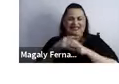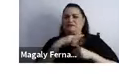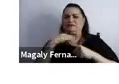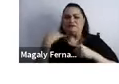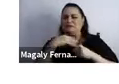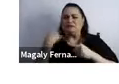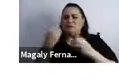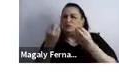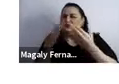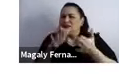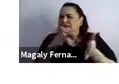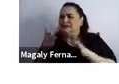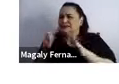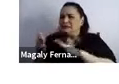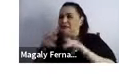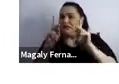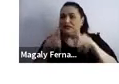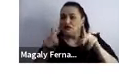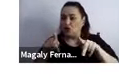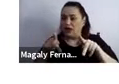embargo,